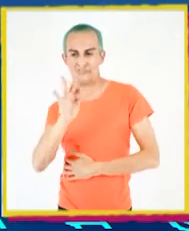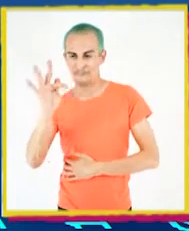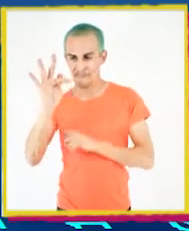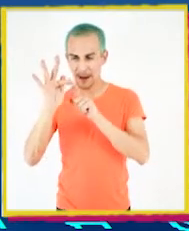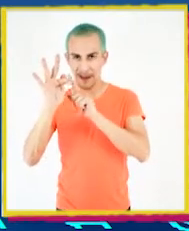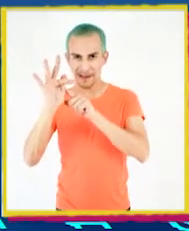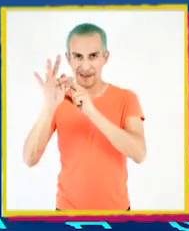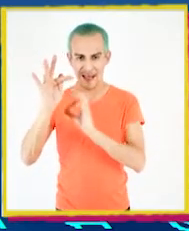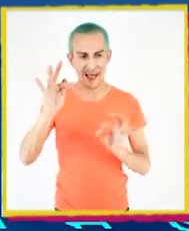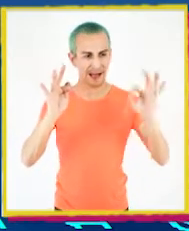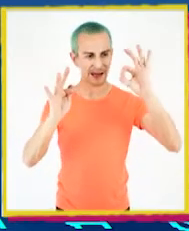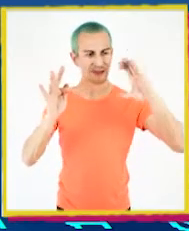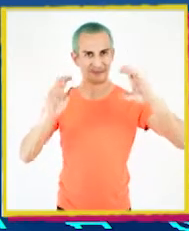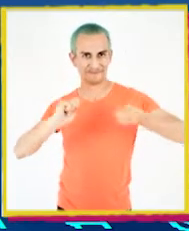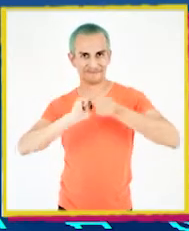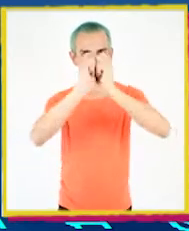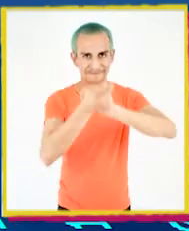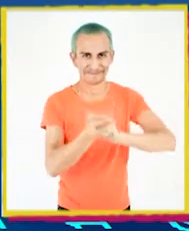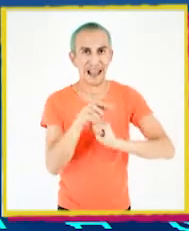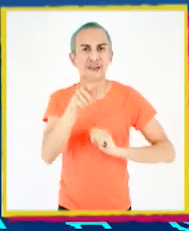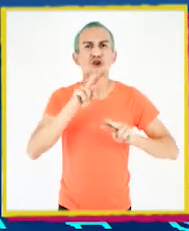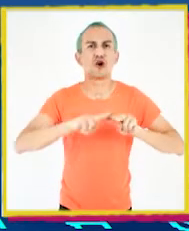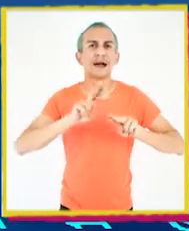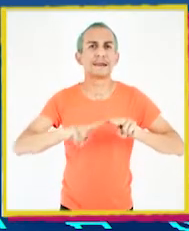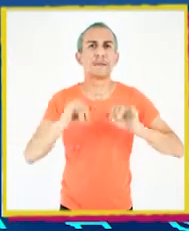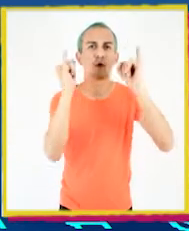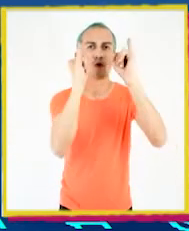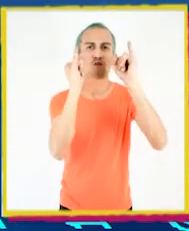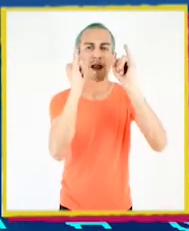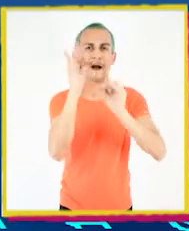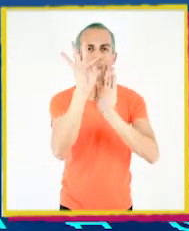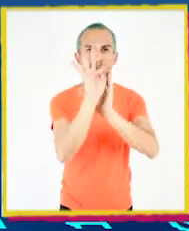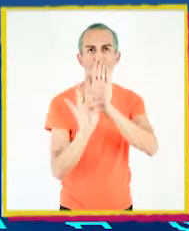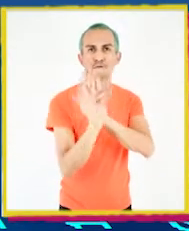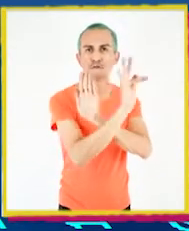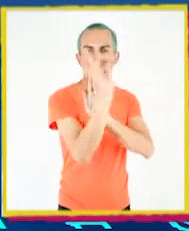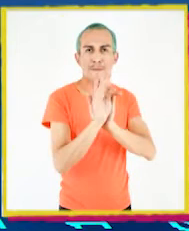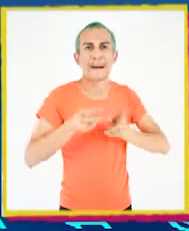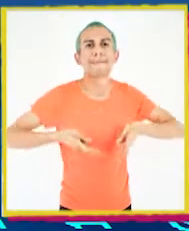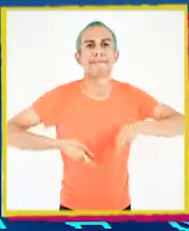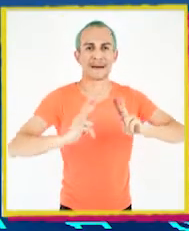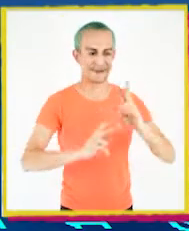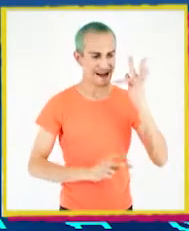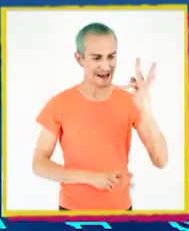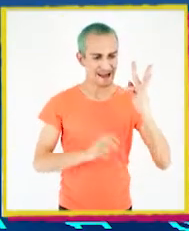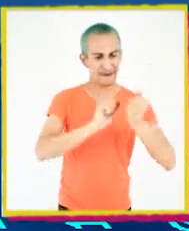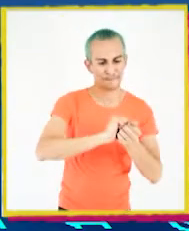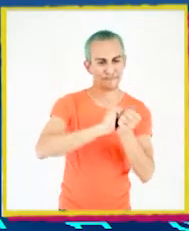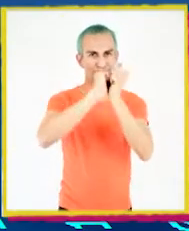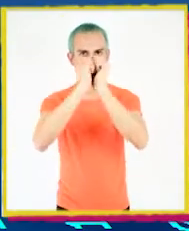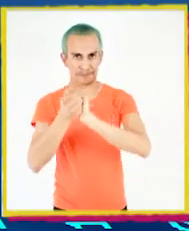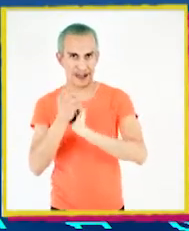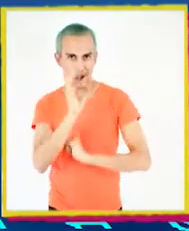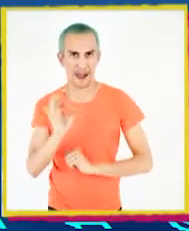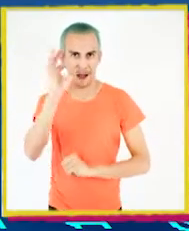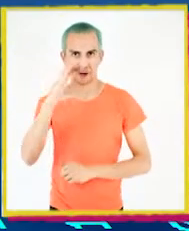158 grados Fahrenheit a grados Celsius. Esto lo hacemos con una fórmula que permite pasar grados Fahrenheit a